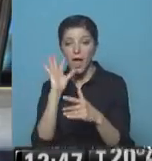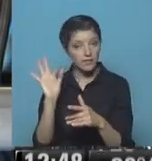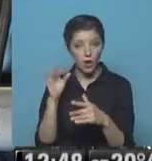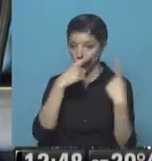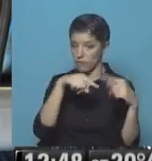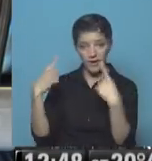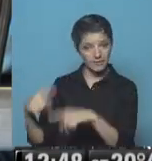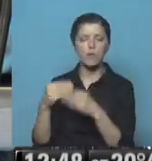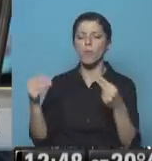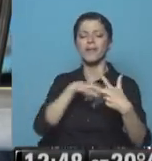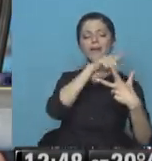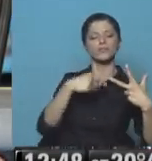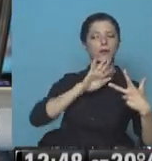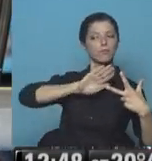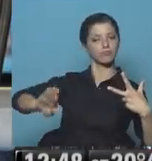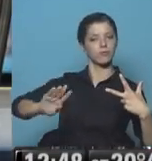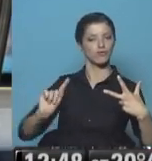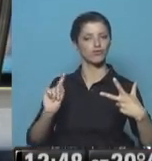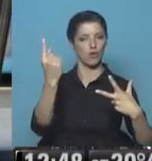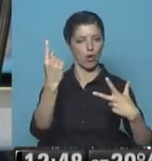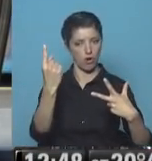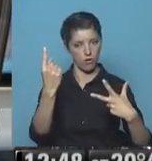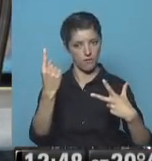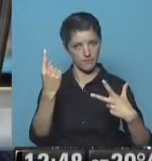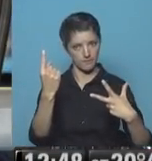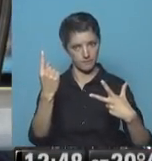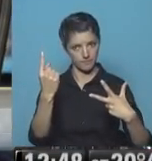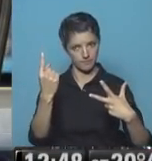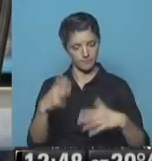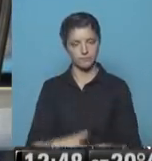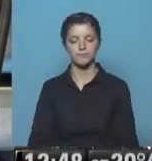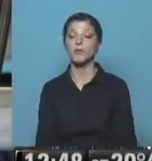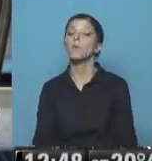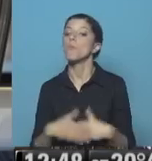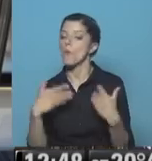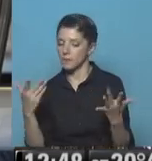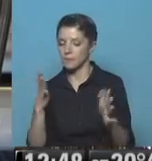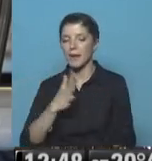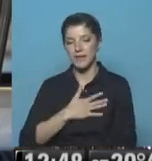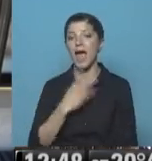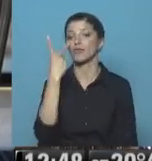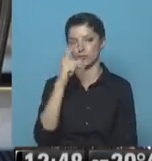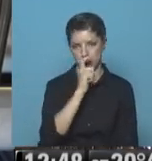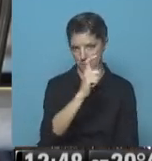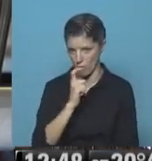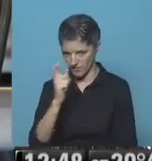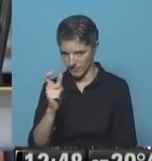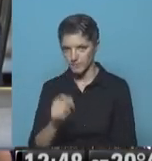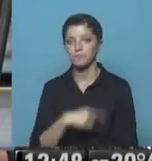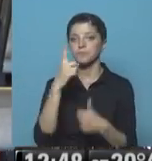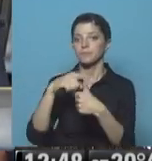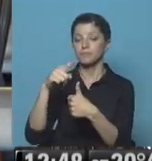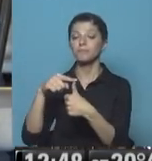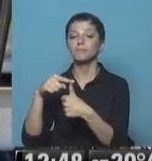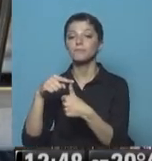no desestabilizara tanto al país. ¿Por qué sí? Bueno, creo que hay dos respuestas. Por un lado,